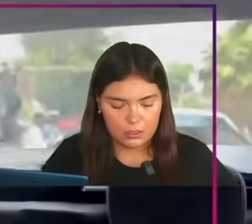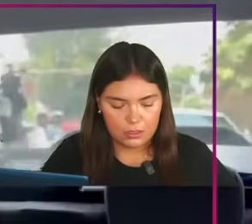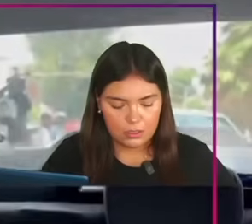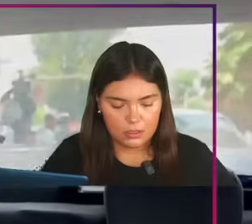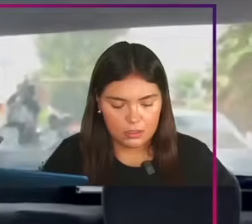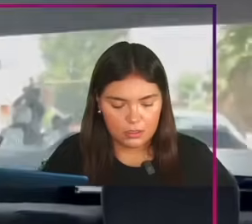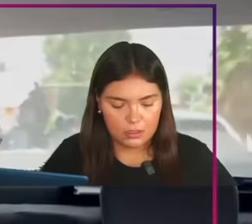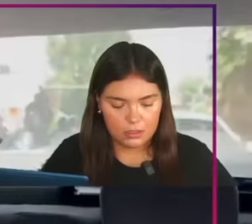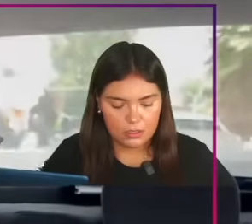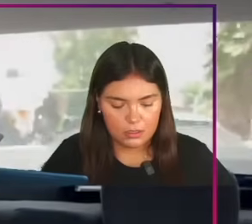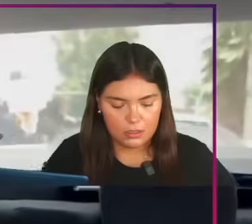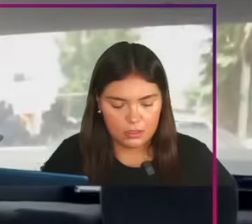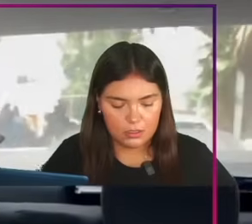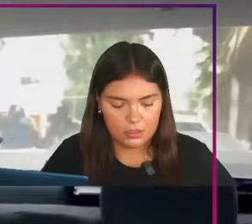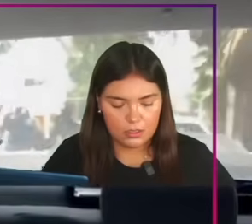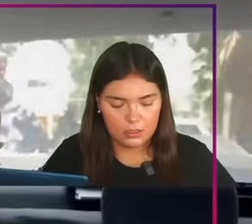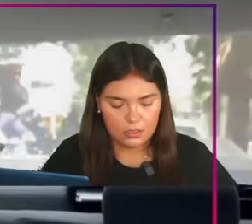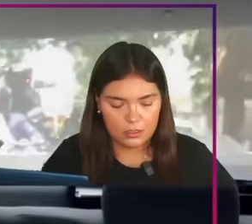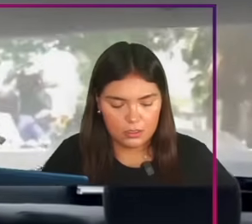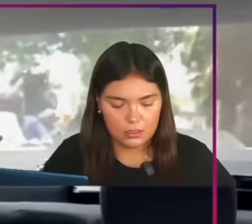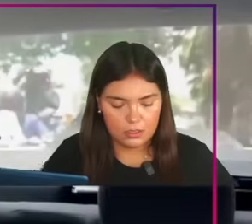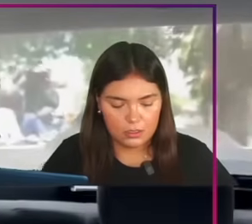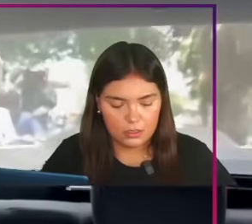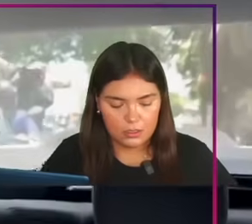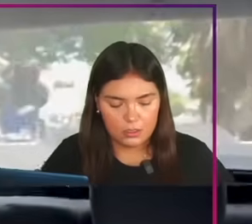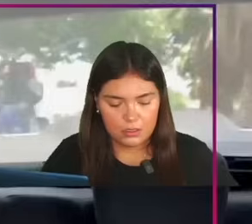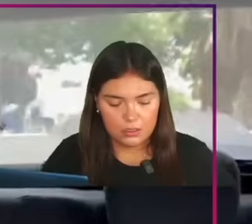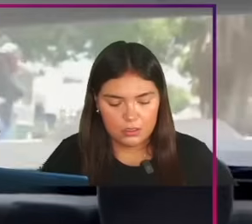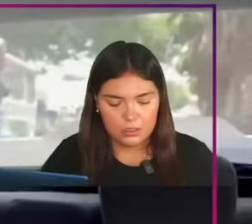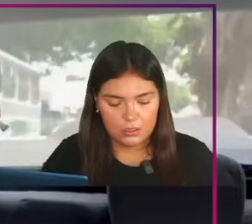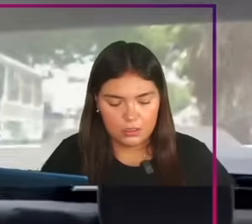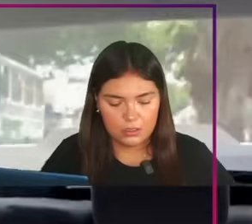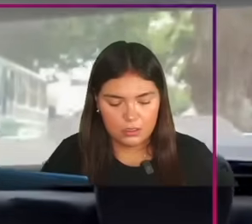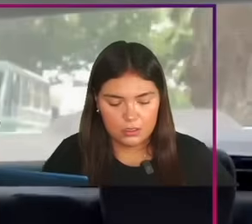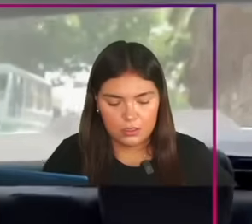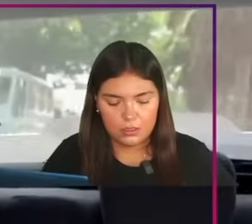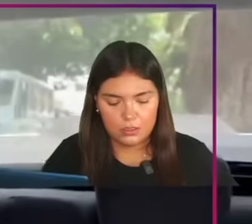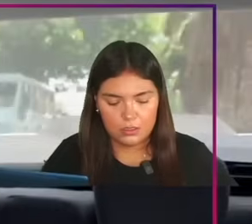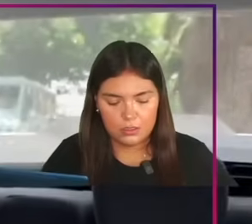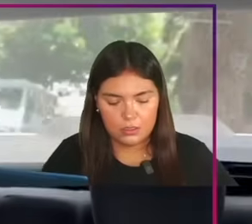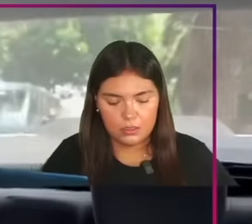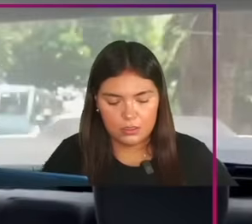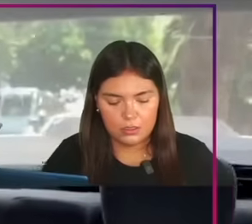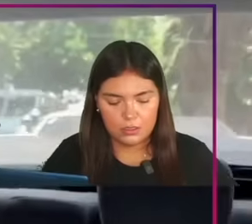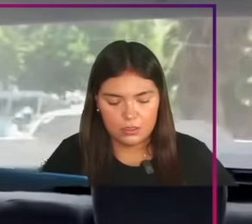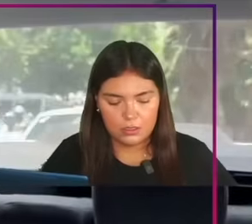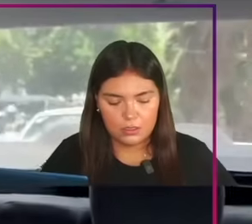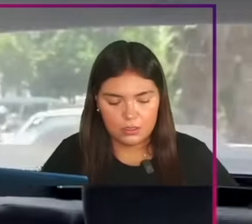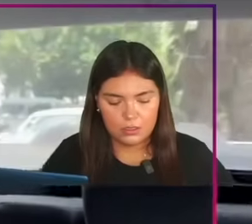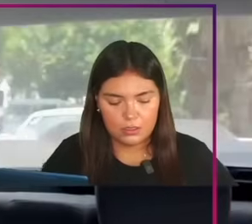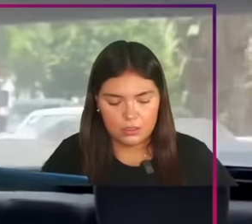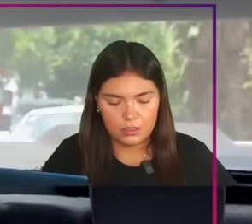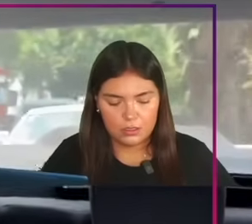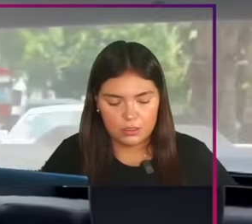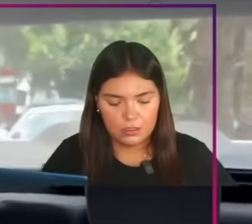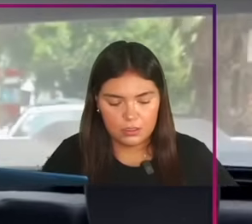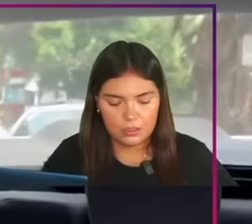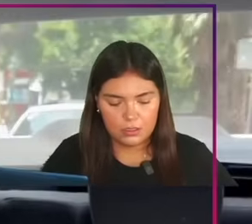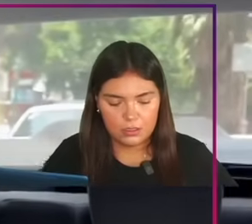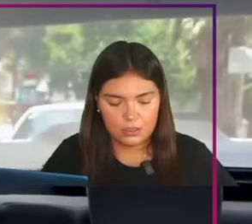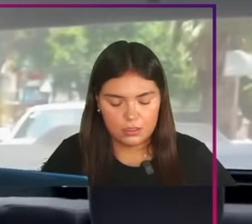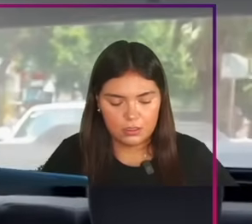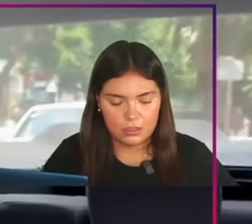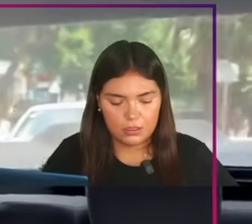presidenta en honor a todas las mujeres de México y ahora vamos al teatro Metropolitan ahí nos están